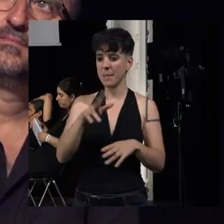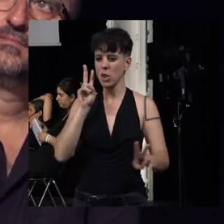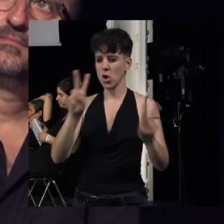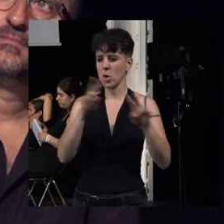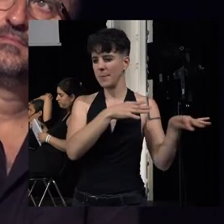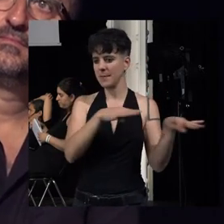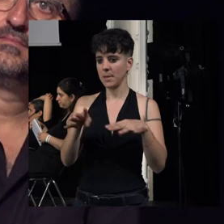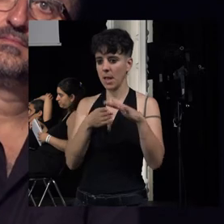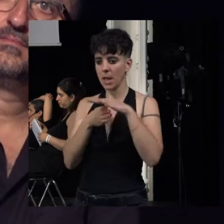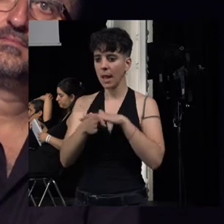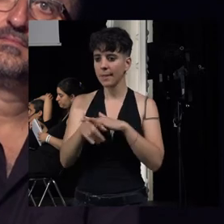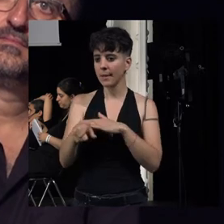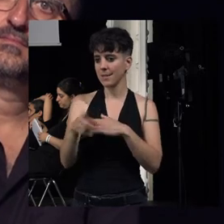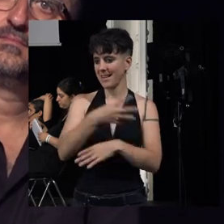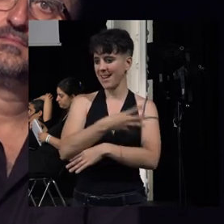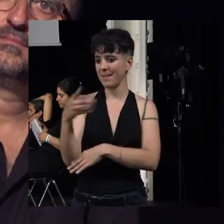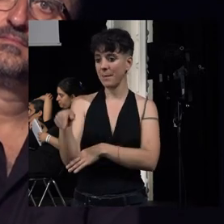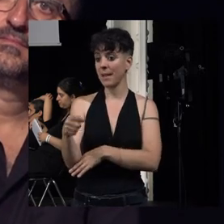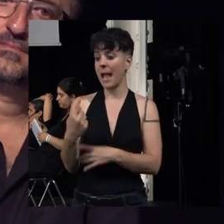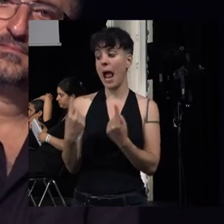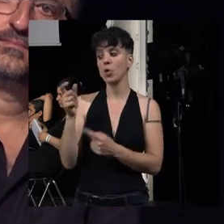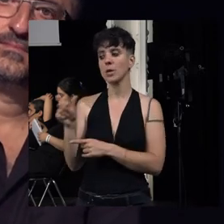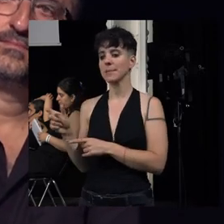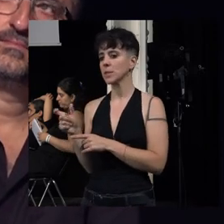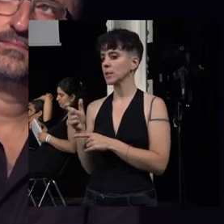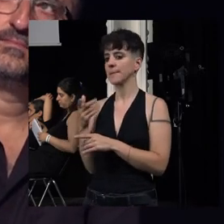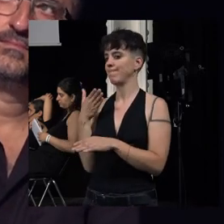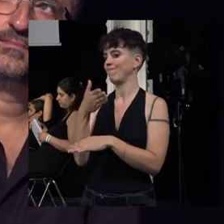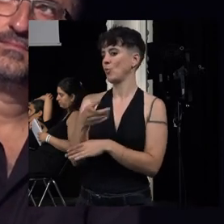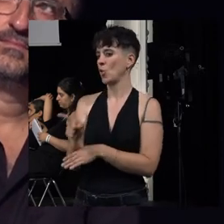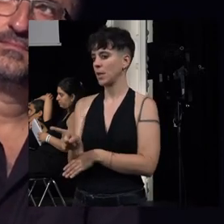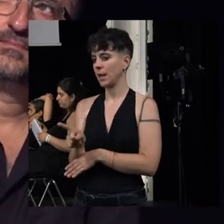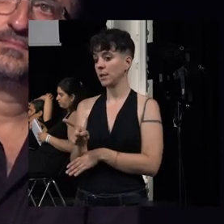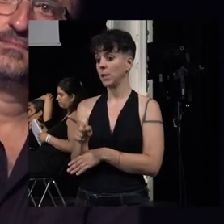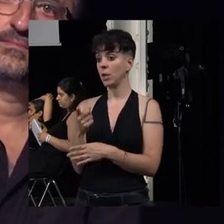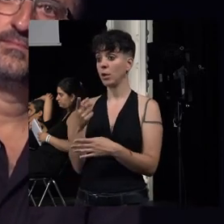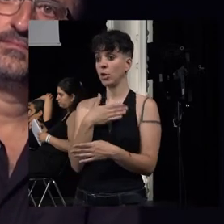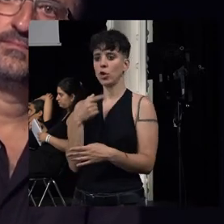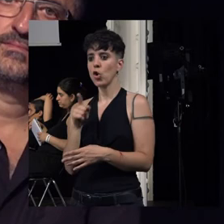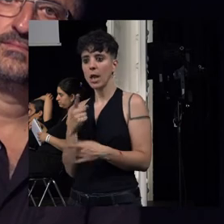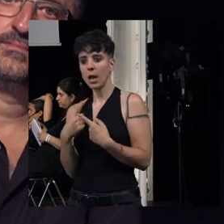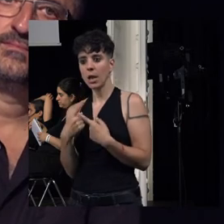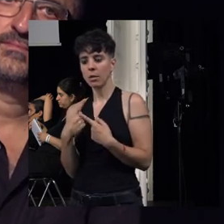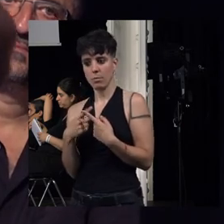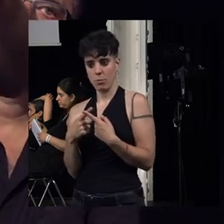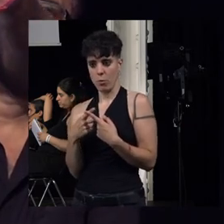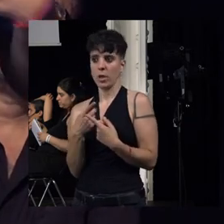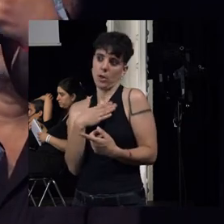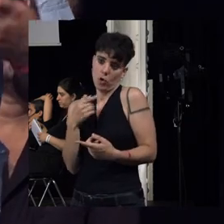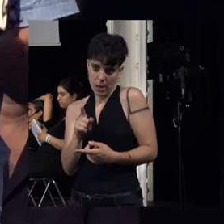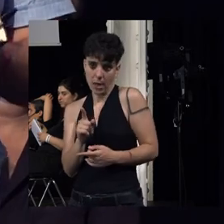LGBT, hay algunas personas que no entrarán. No porque no quieran, o también porque no